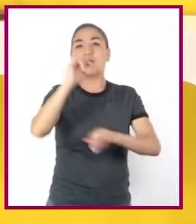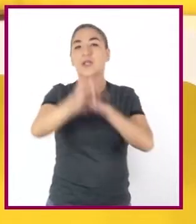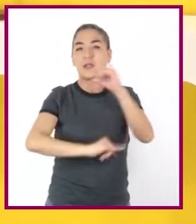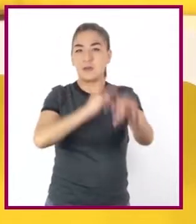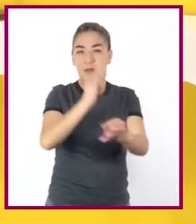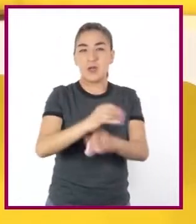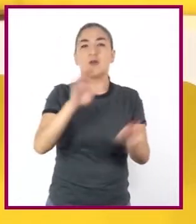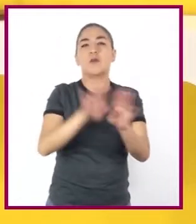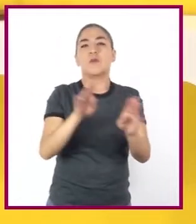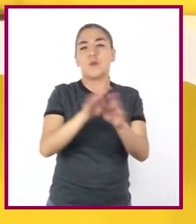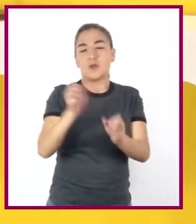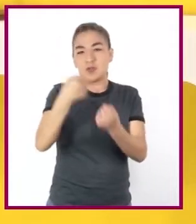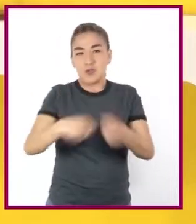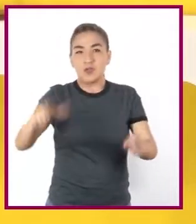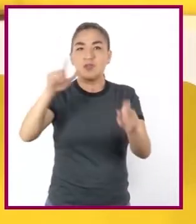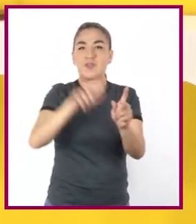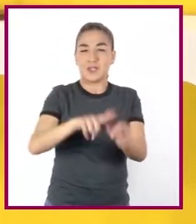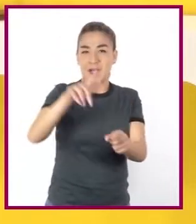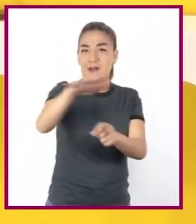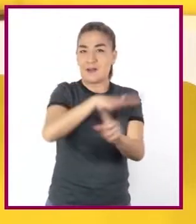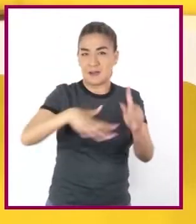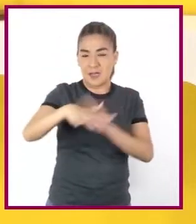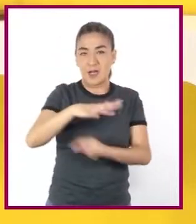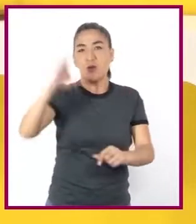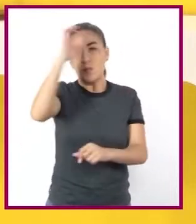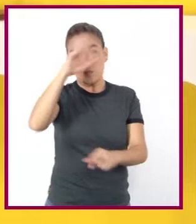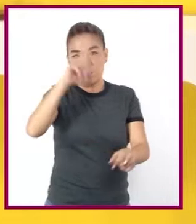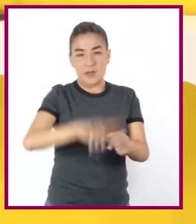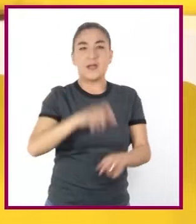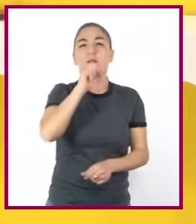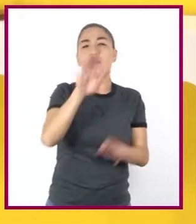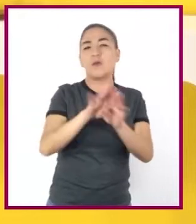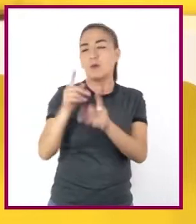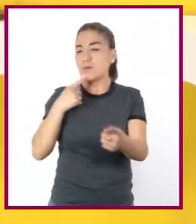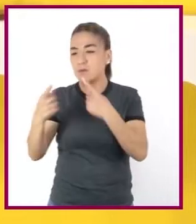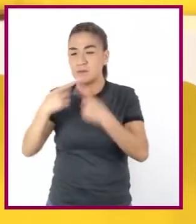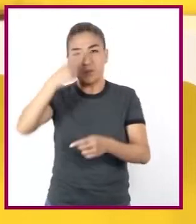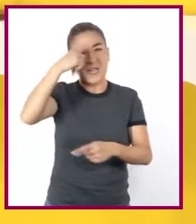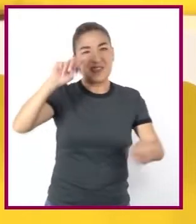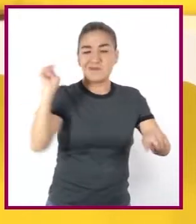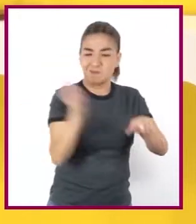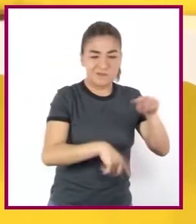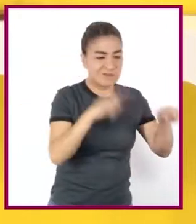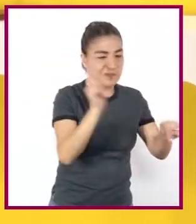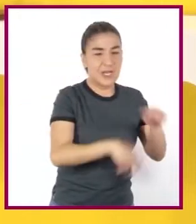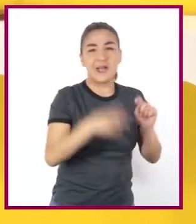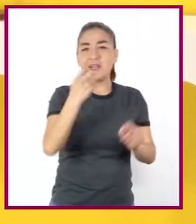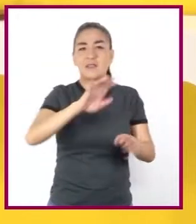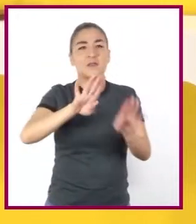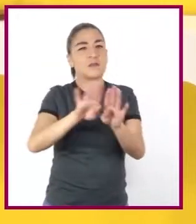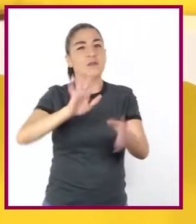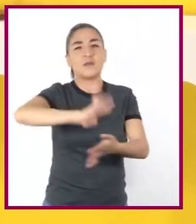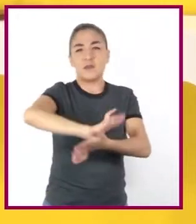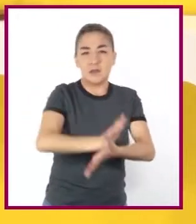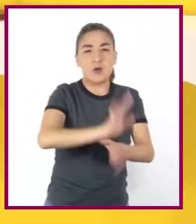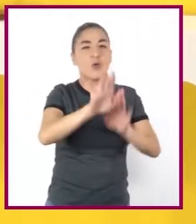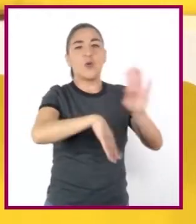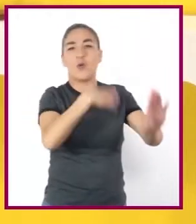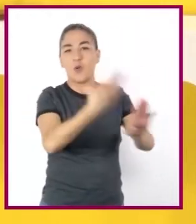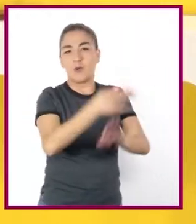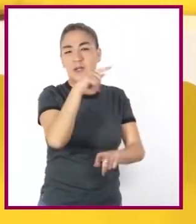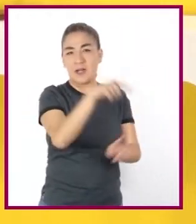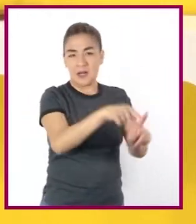y Culturales, la Convención sobre la Eliminación de todas las formas de discriminación contra la mujer y